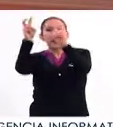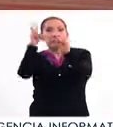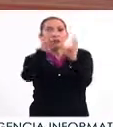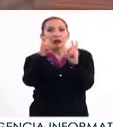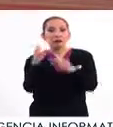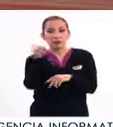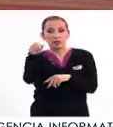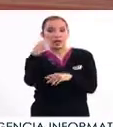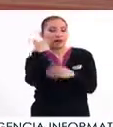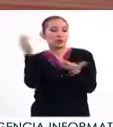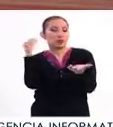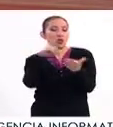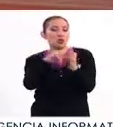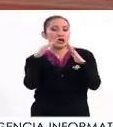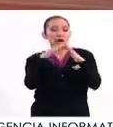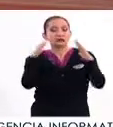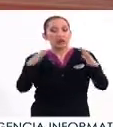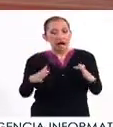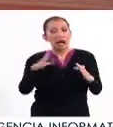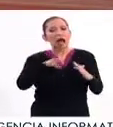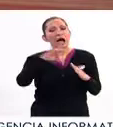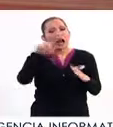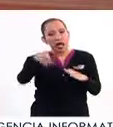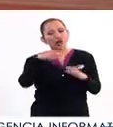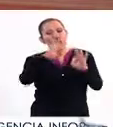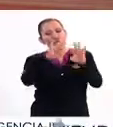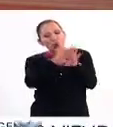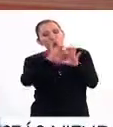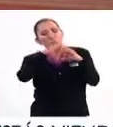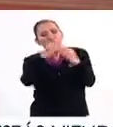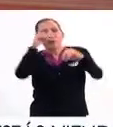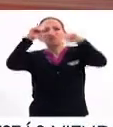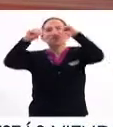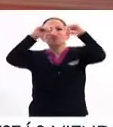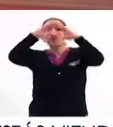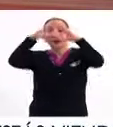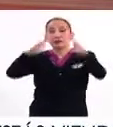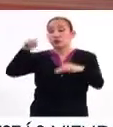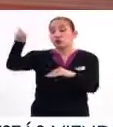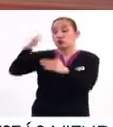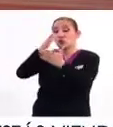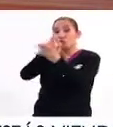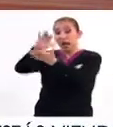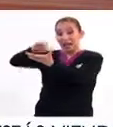incluso te dicen cuáles son las cosas básicas que tienes que atender. Si tú vas a entrar a la universidad,